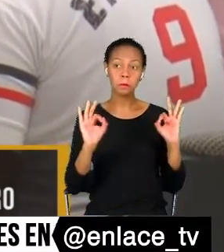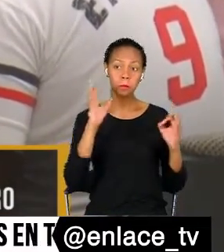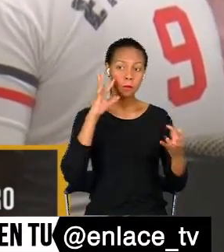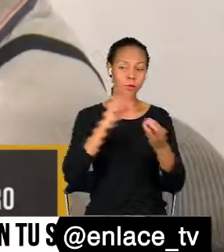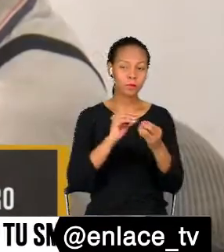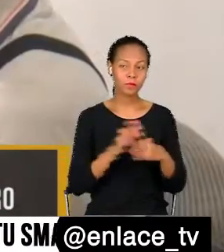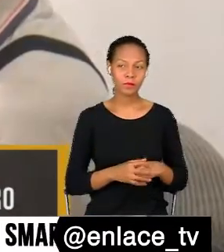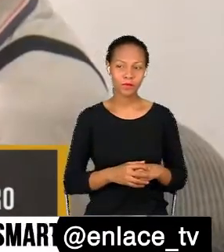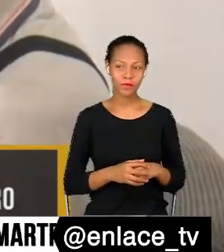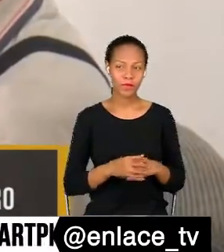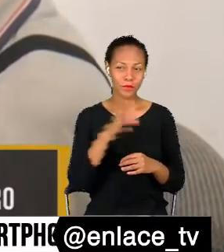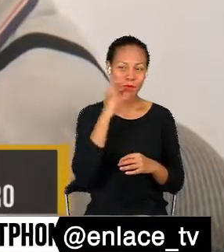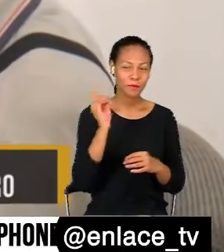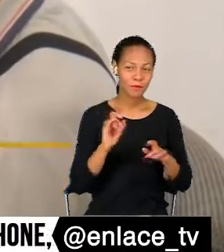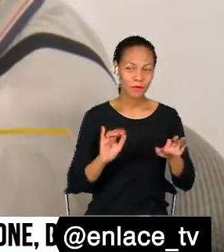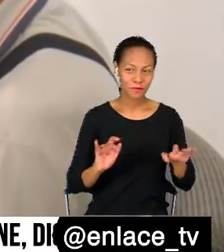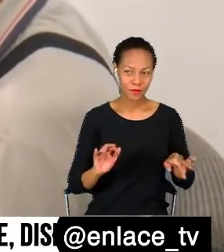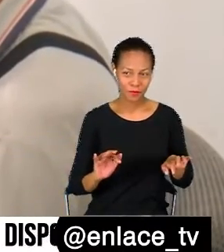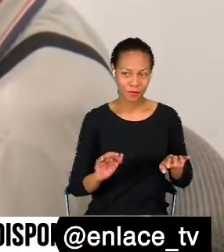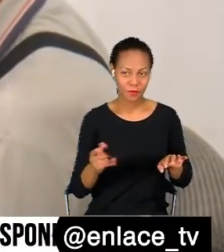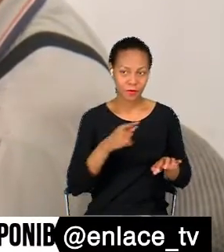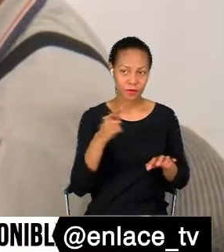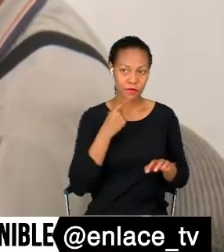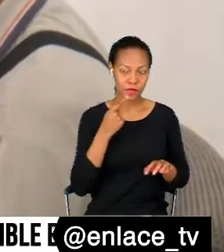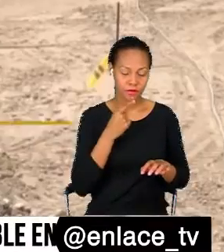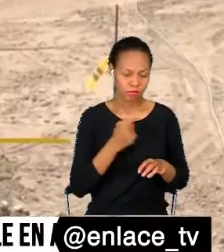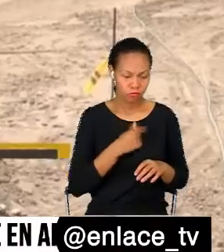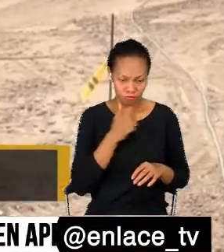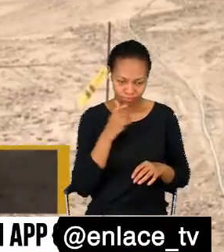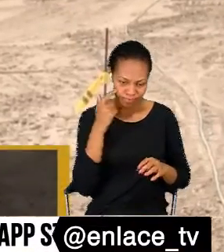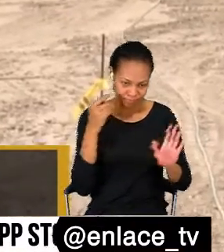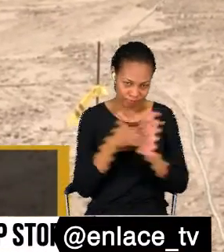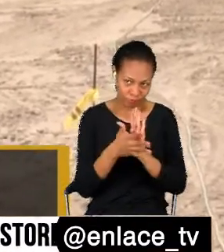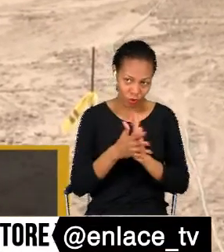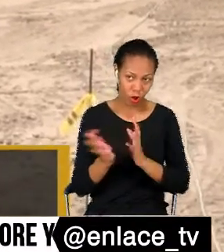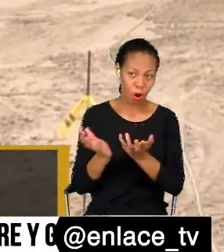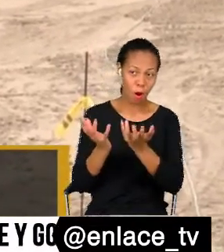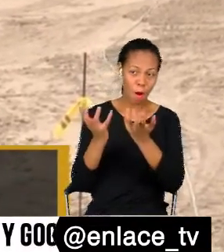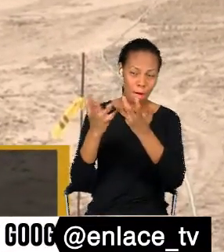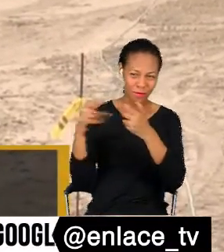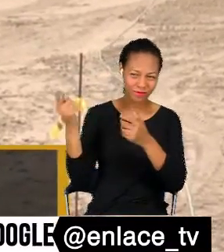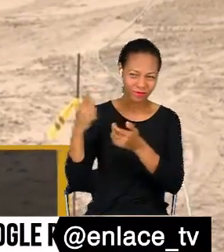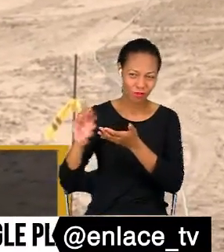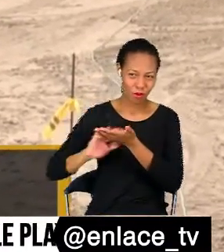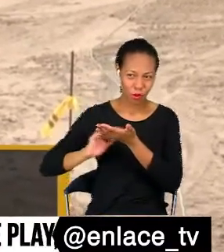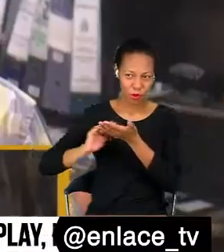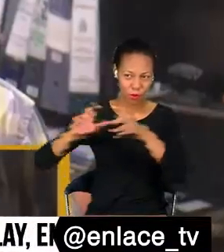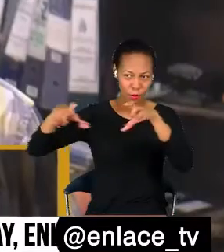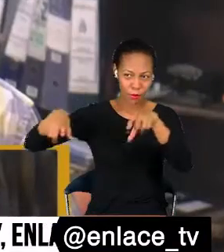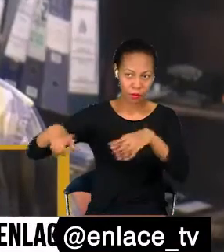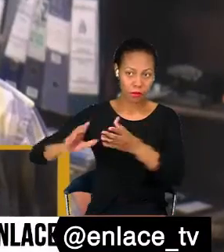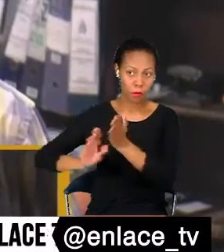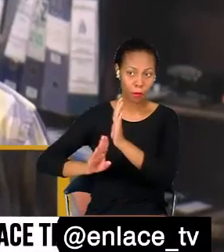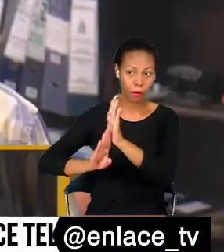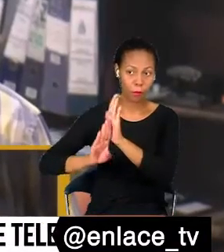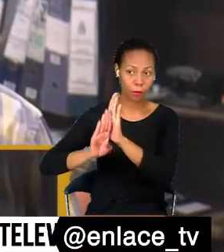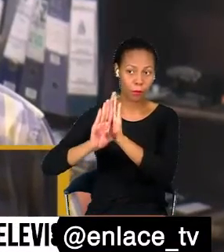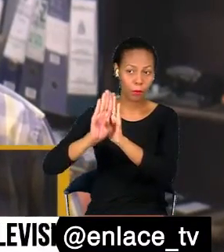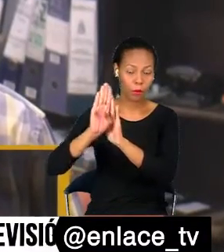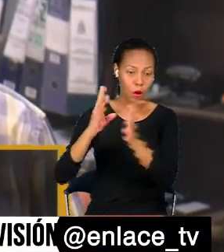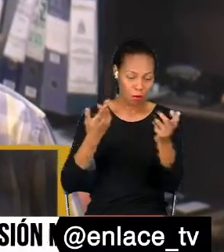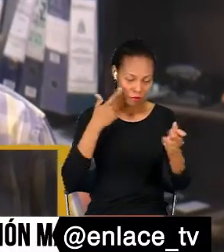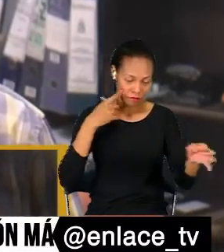el secretario de Infraestructura Gerson González con el fin de exponer los avances en los trabajos que se adelantan en la cancha de fútbol del lugar. Ya habíamos surgido